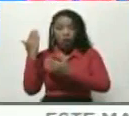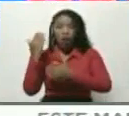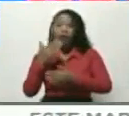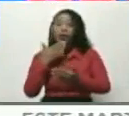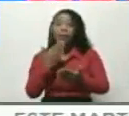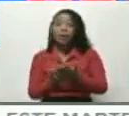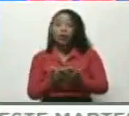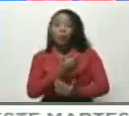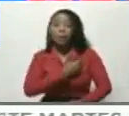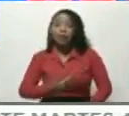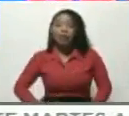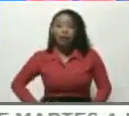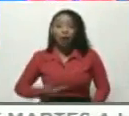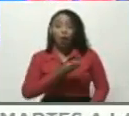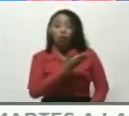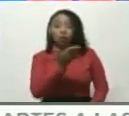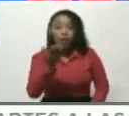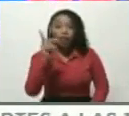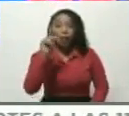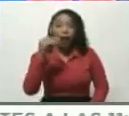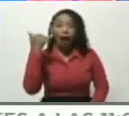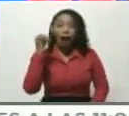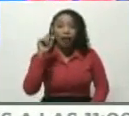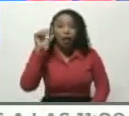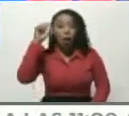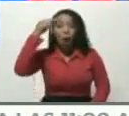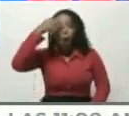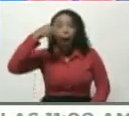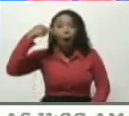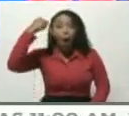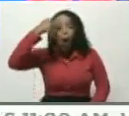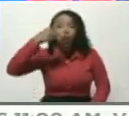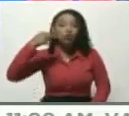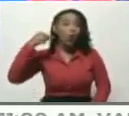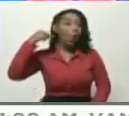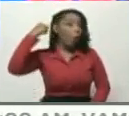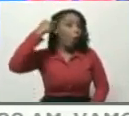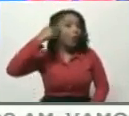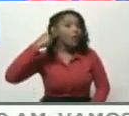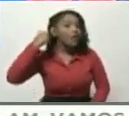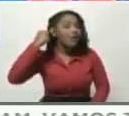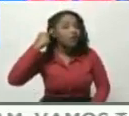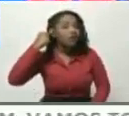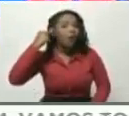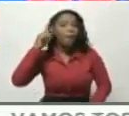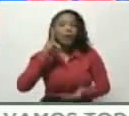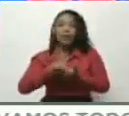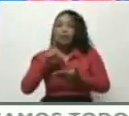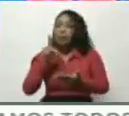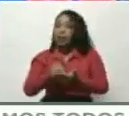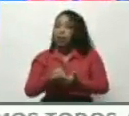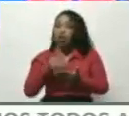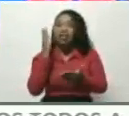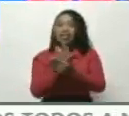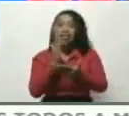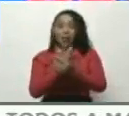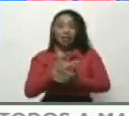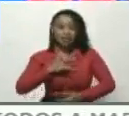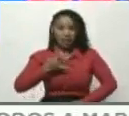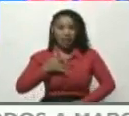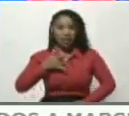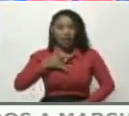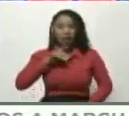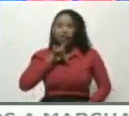pidiendo el presidente es que ustedes también tengan ojos, tengan oídos, participen, sientan el dolor del